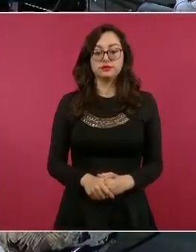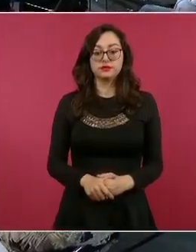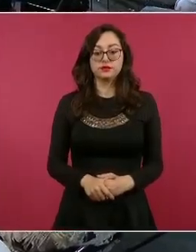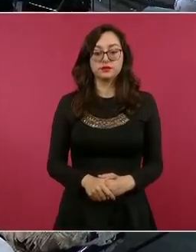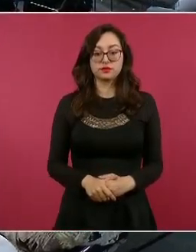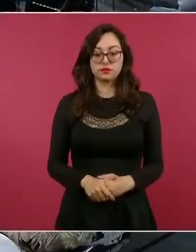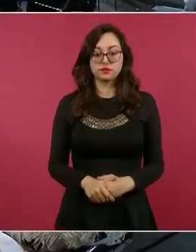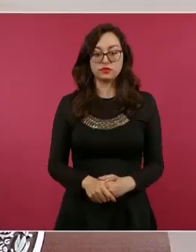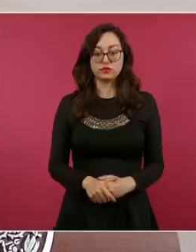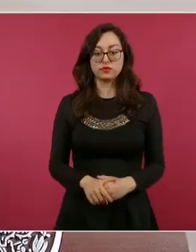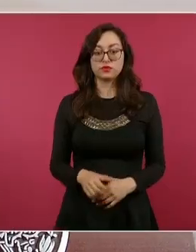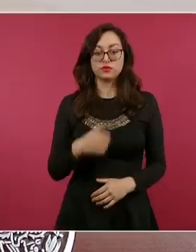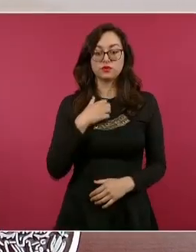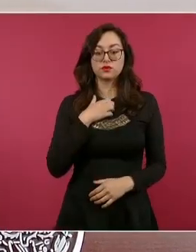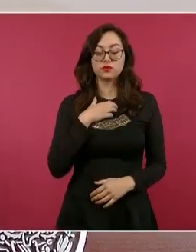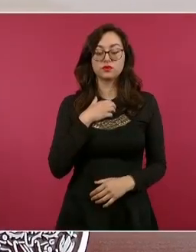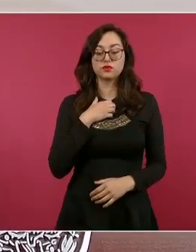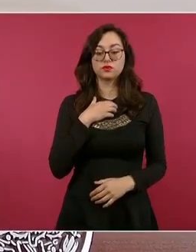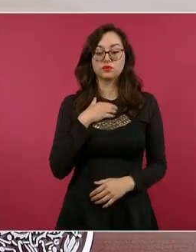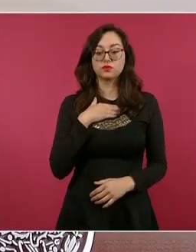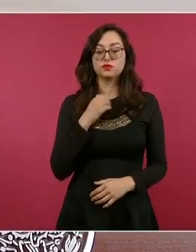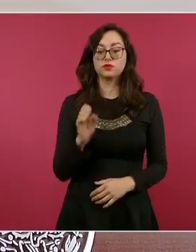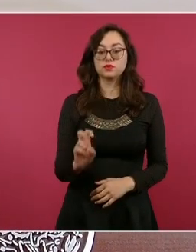Eso fue el viernes.